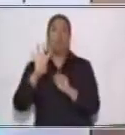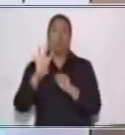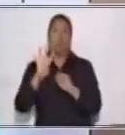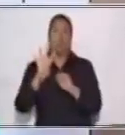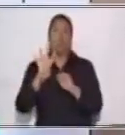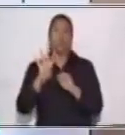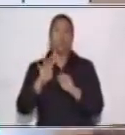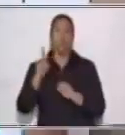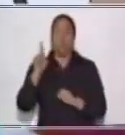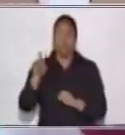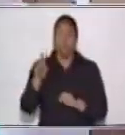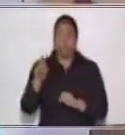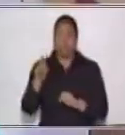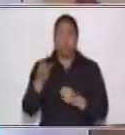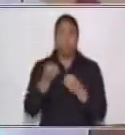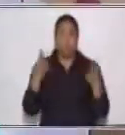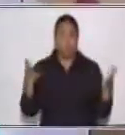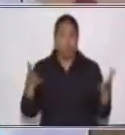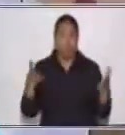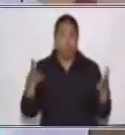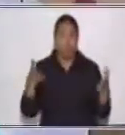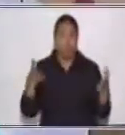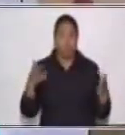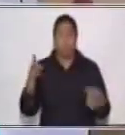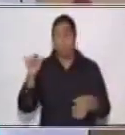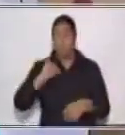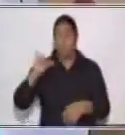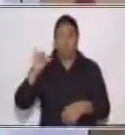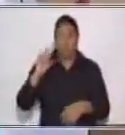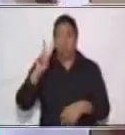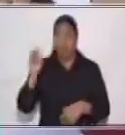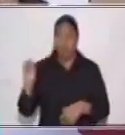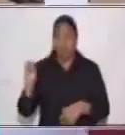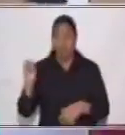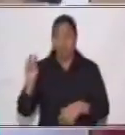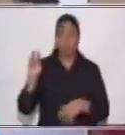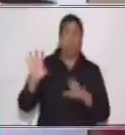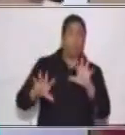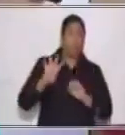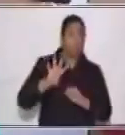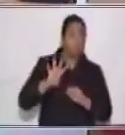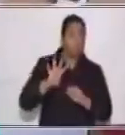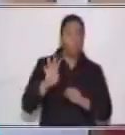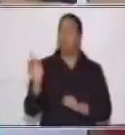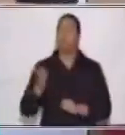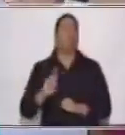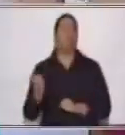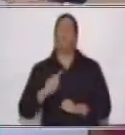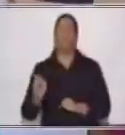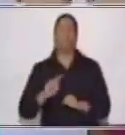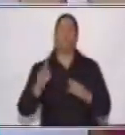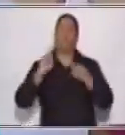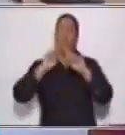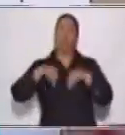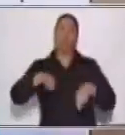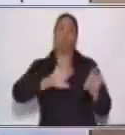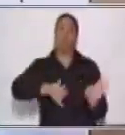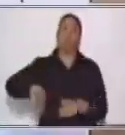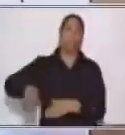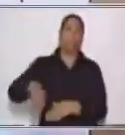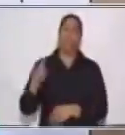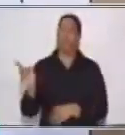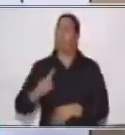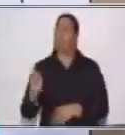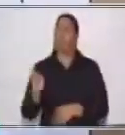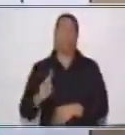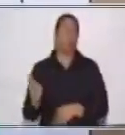¿Esto satisface nuestra igualdad? ¿Es igual a 14? No. Entonces, no la satisface. No es el valor